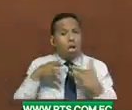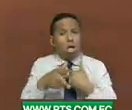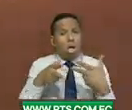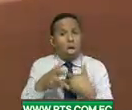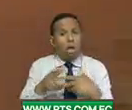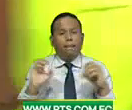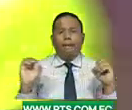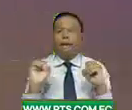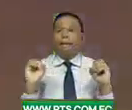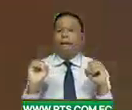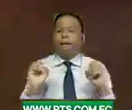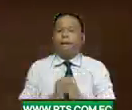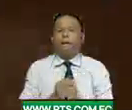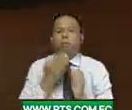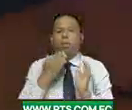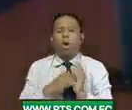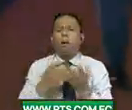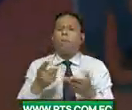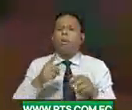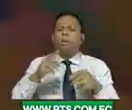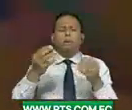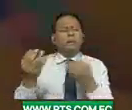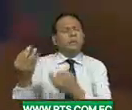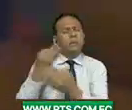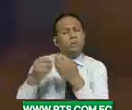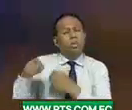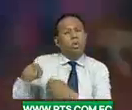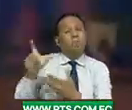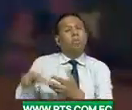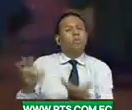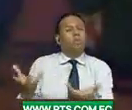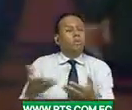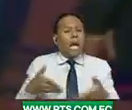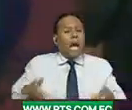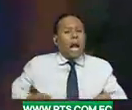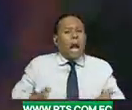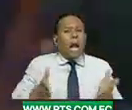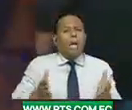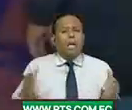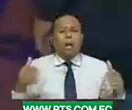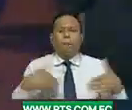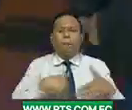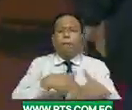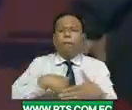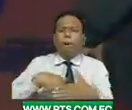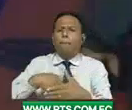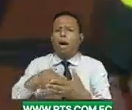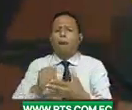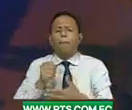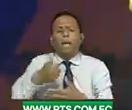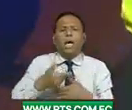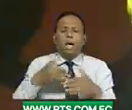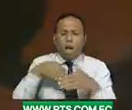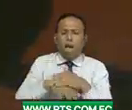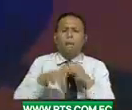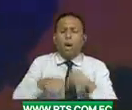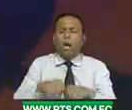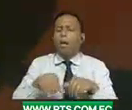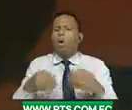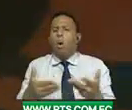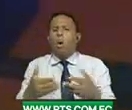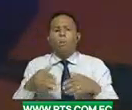vías exactamente están cerradas, por dónde ingresar mañana, solamente va a haber accesos peatonales, va a haber